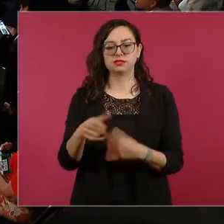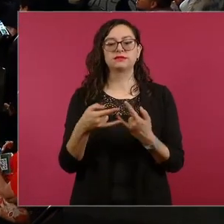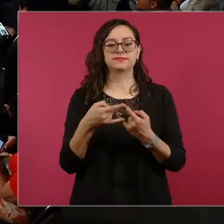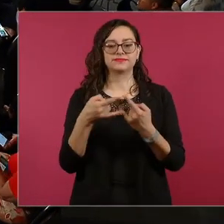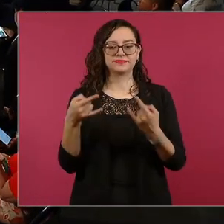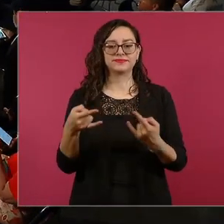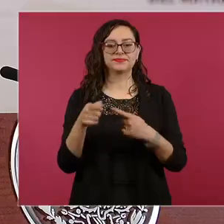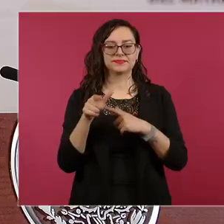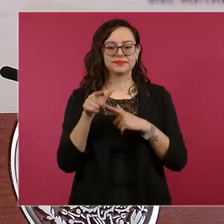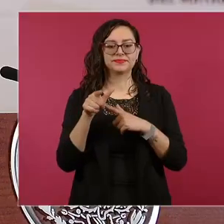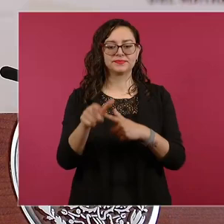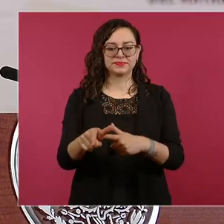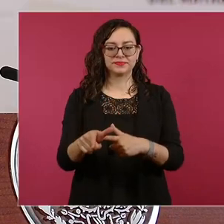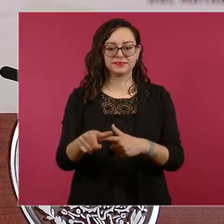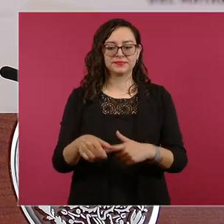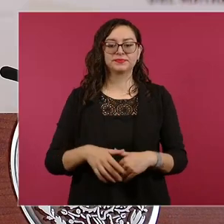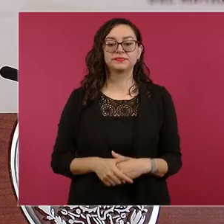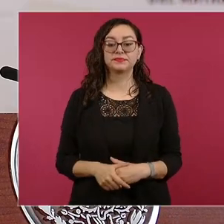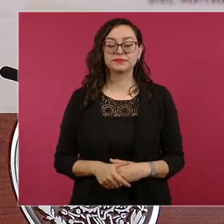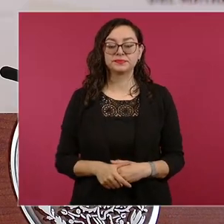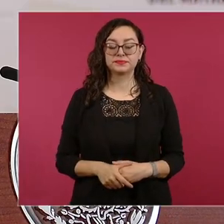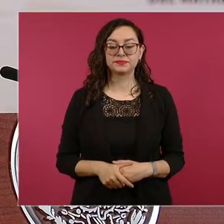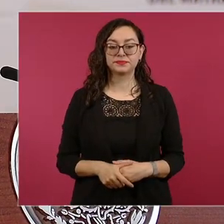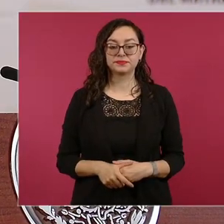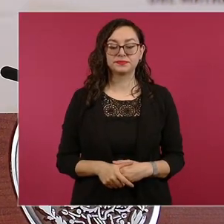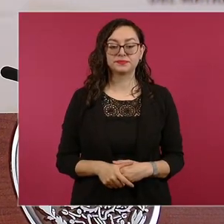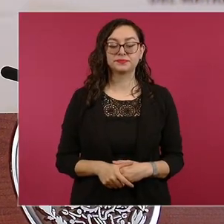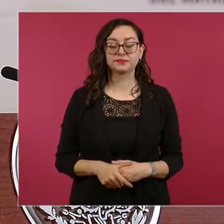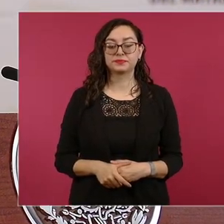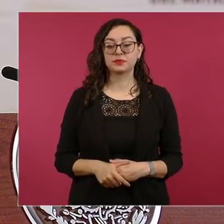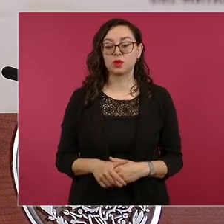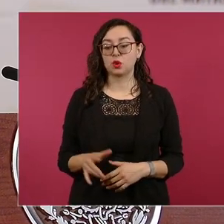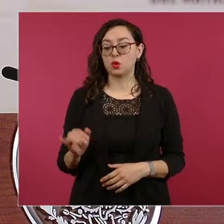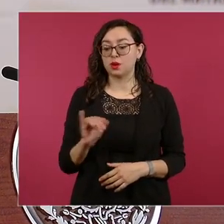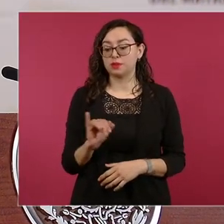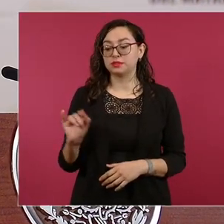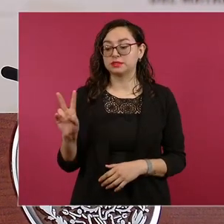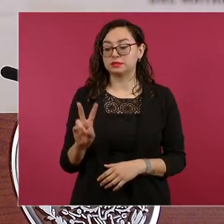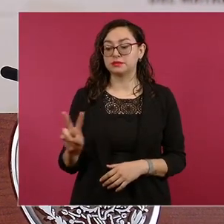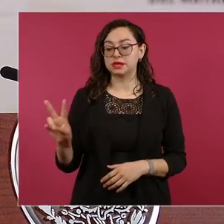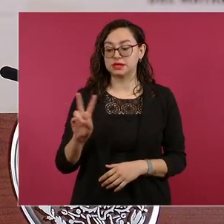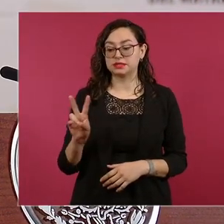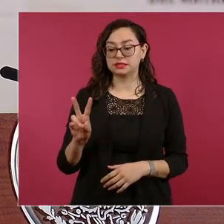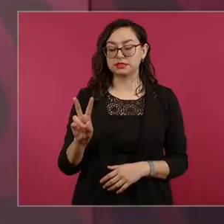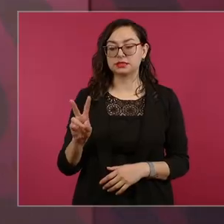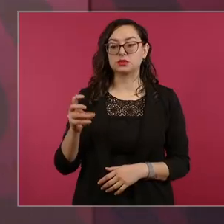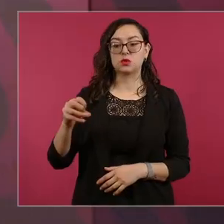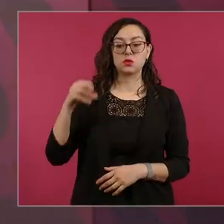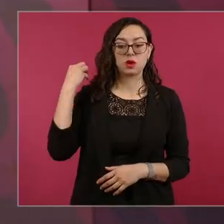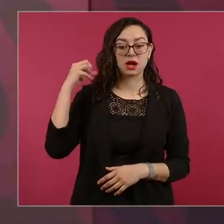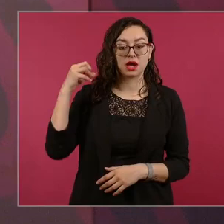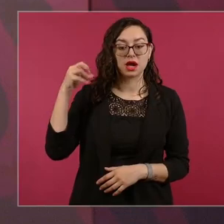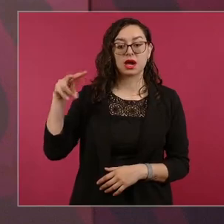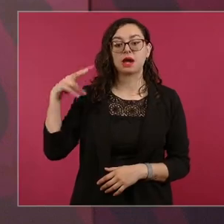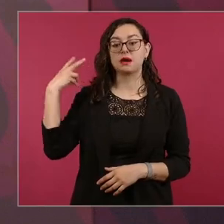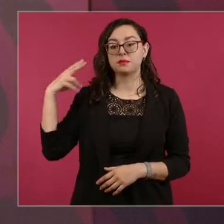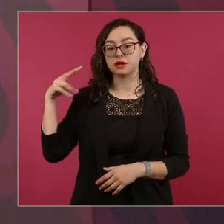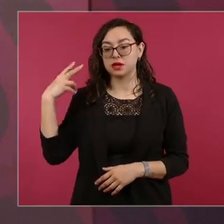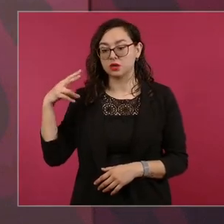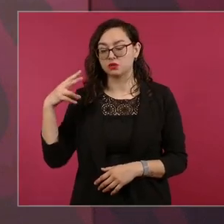cabo las reuniones de seguridad y las conferencias en Oaxaca y en